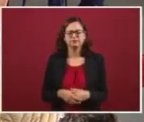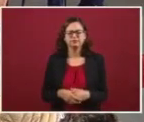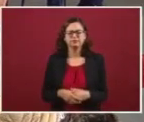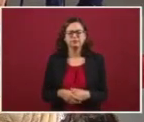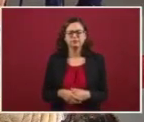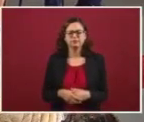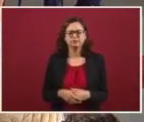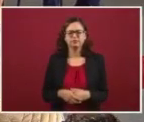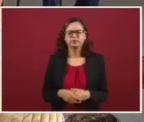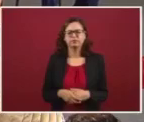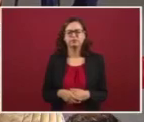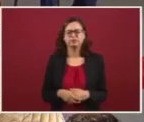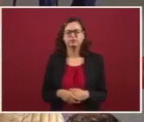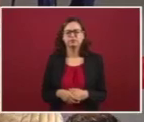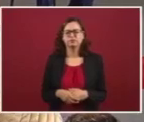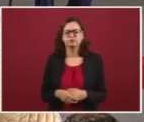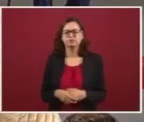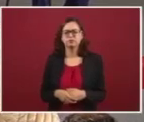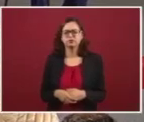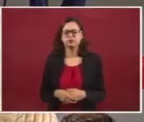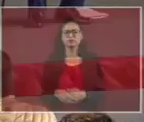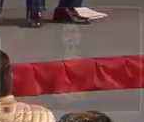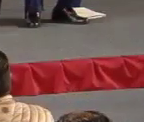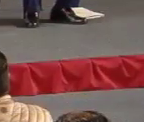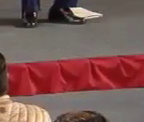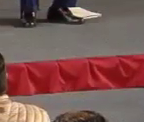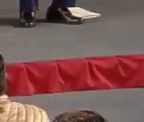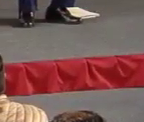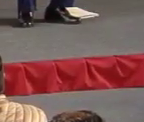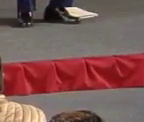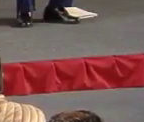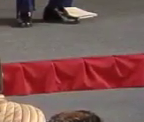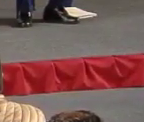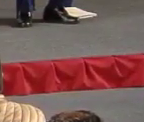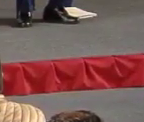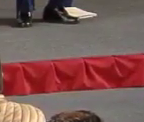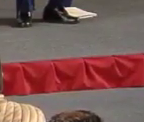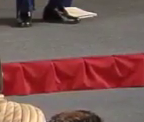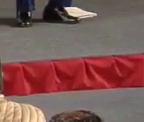y, como ya inició la investigación,